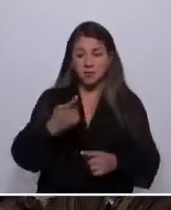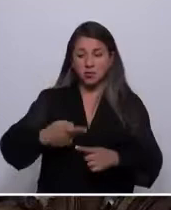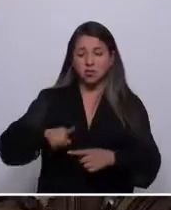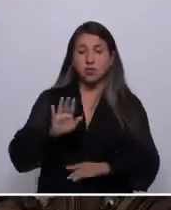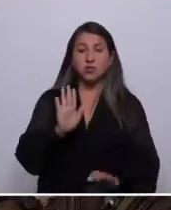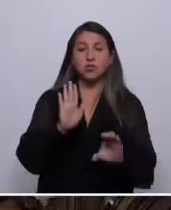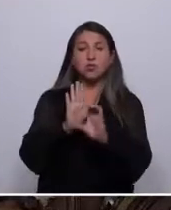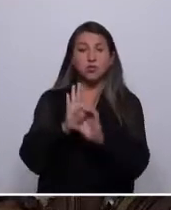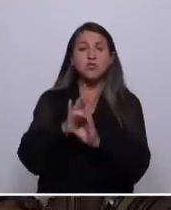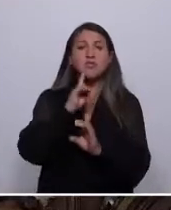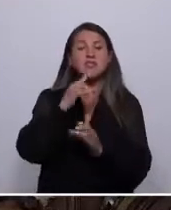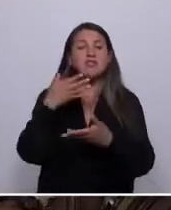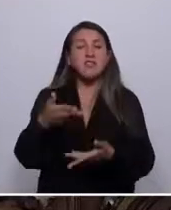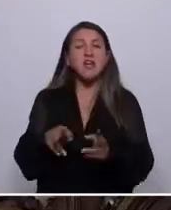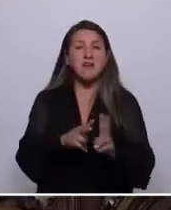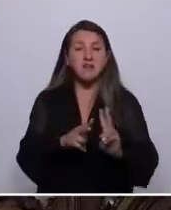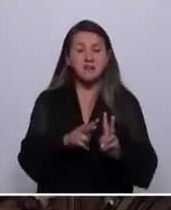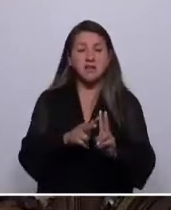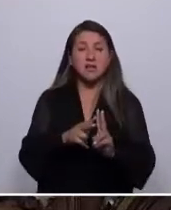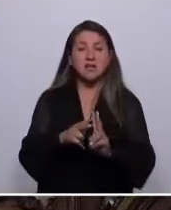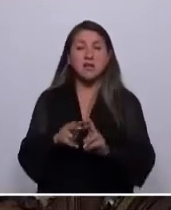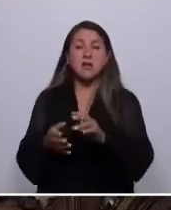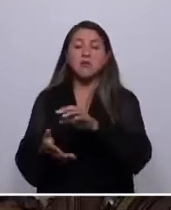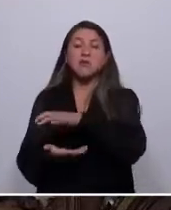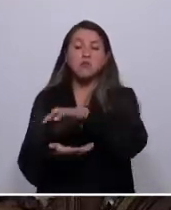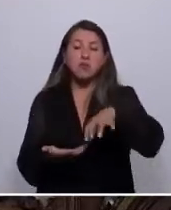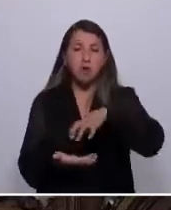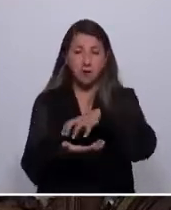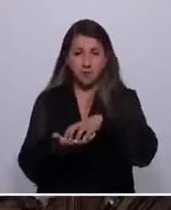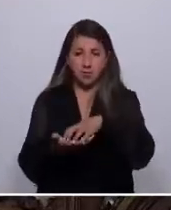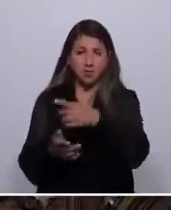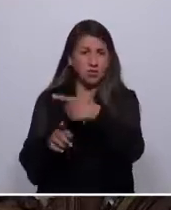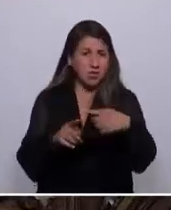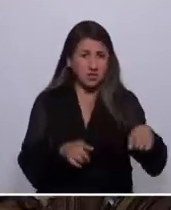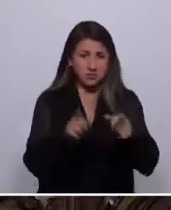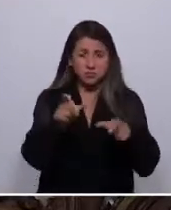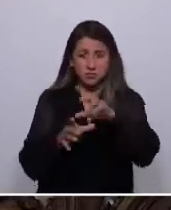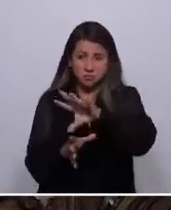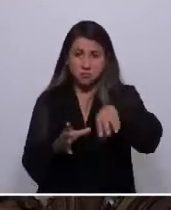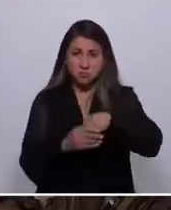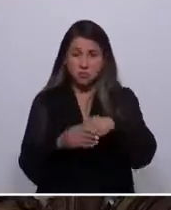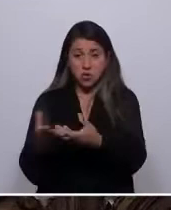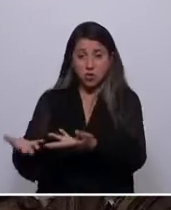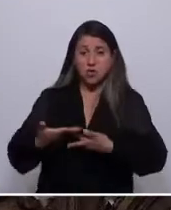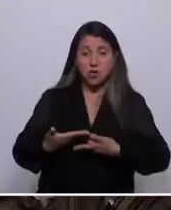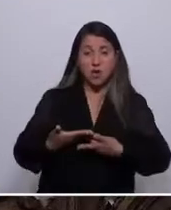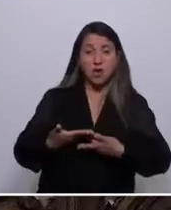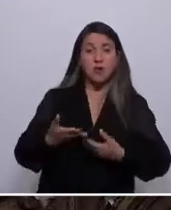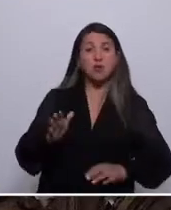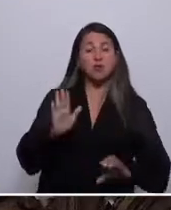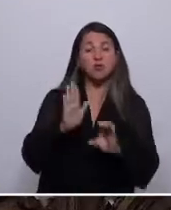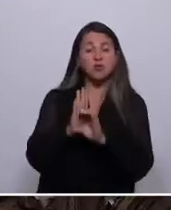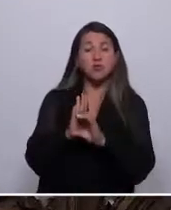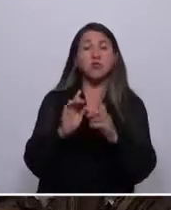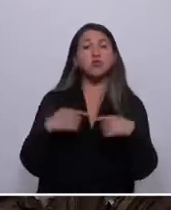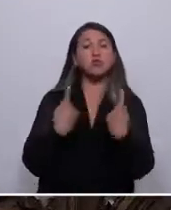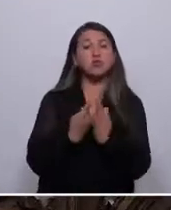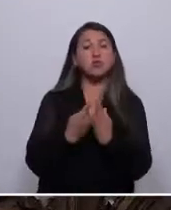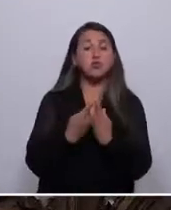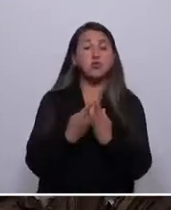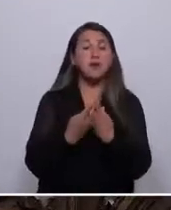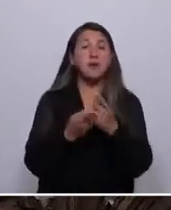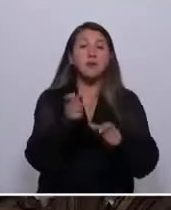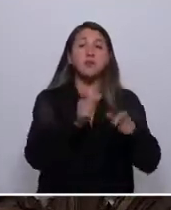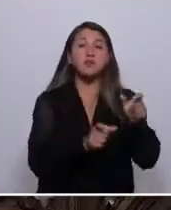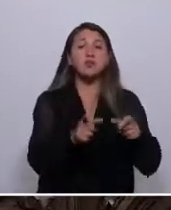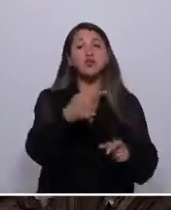se la da el pueblo, de composición plural. Al darnos una Constitución, dejamos de ser la gente, un